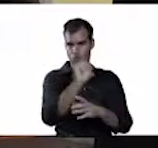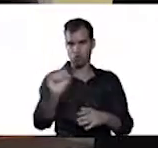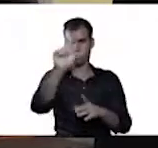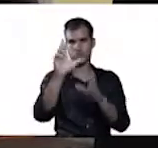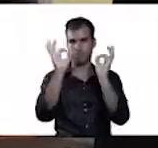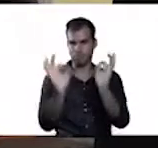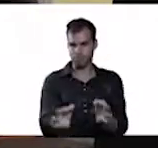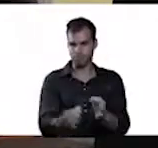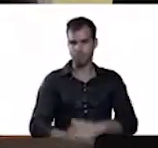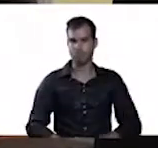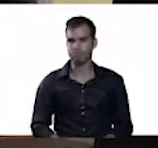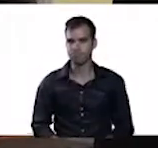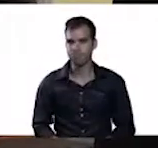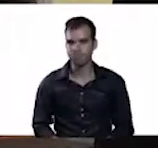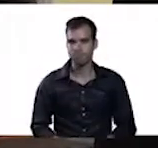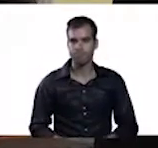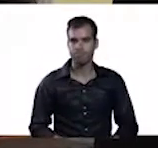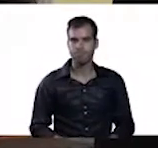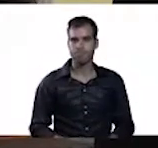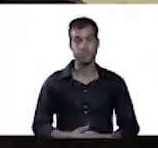de este grupo social.